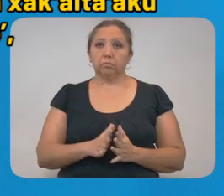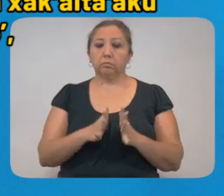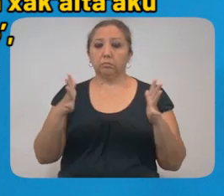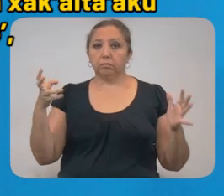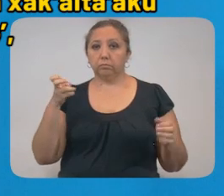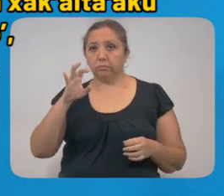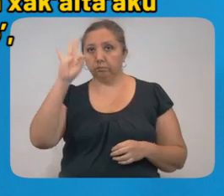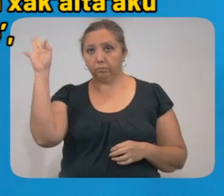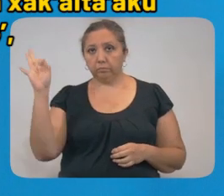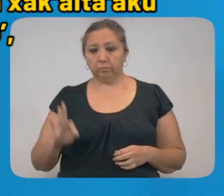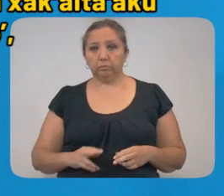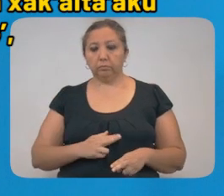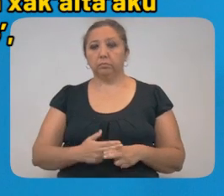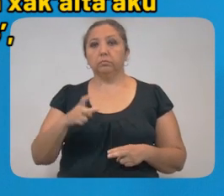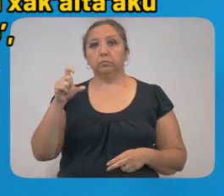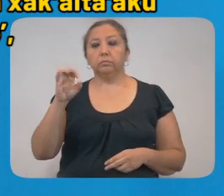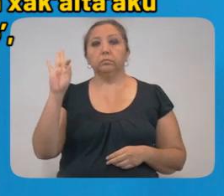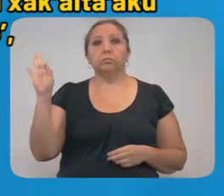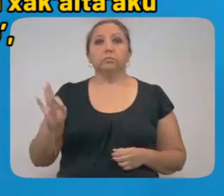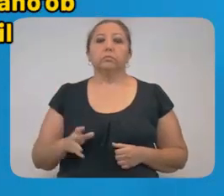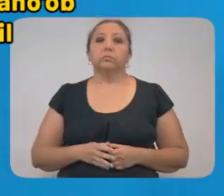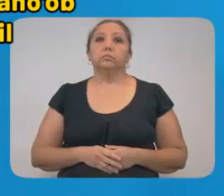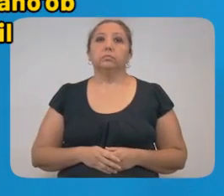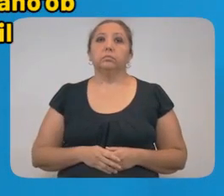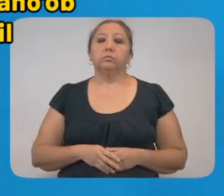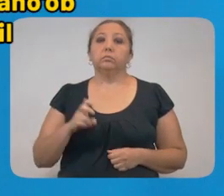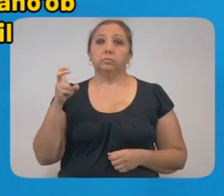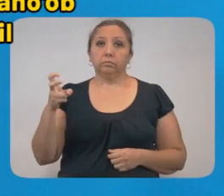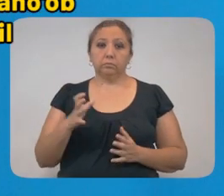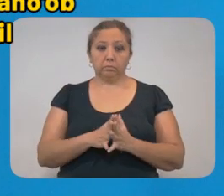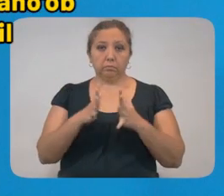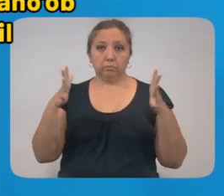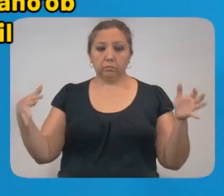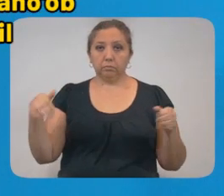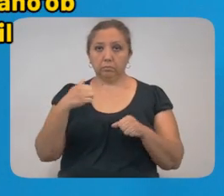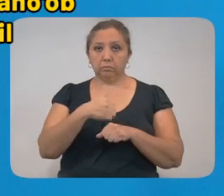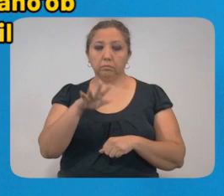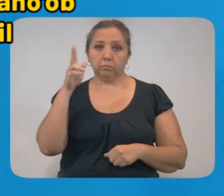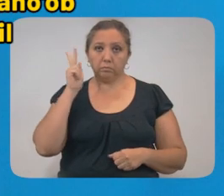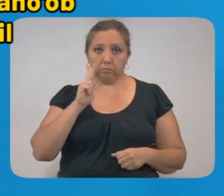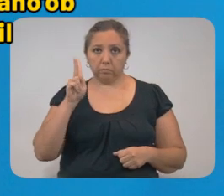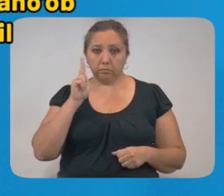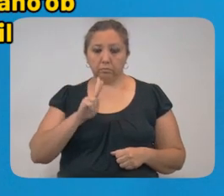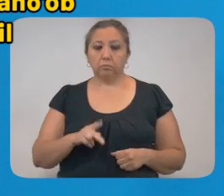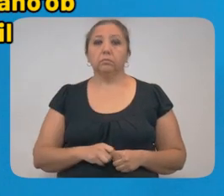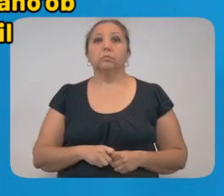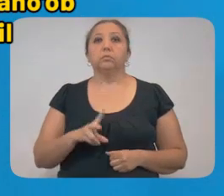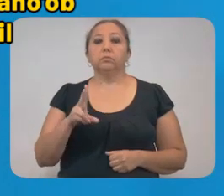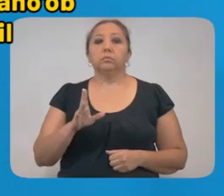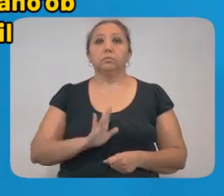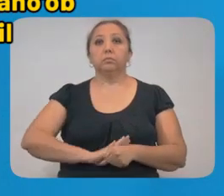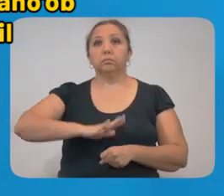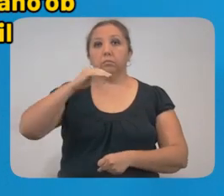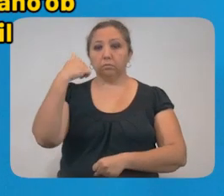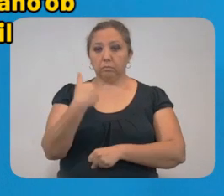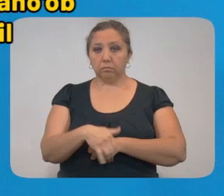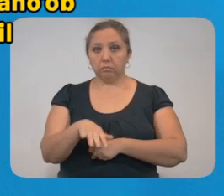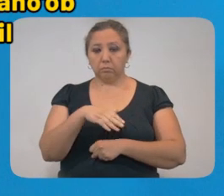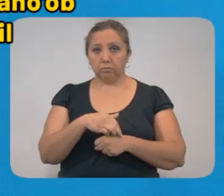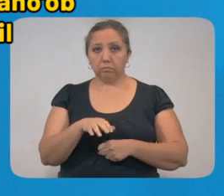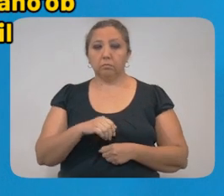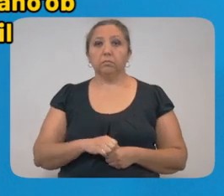duplicado ese porcentaje hasta un 20%. Este aumento de número de pruebas implicará, por tanto, un mayor número de